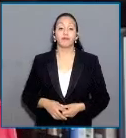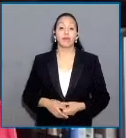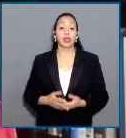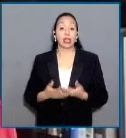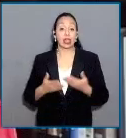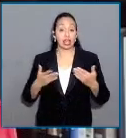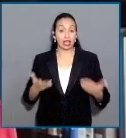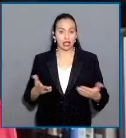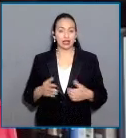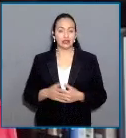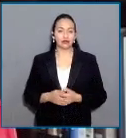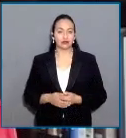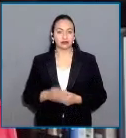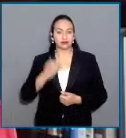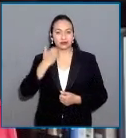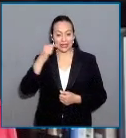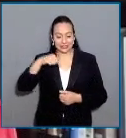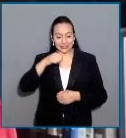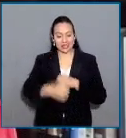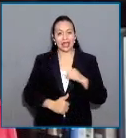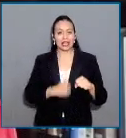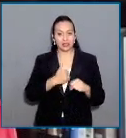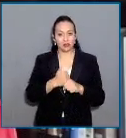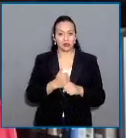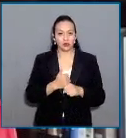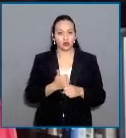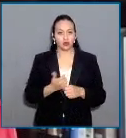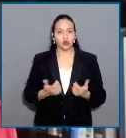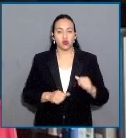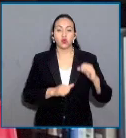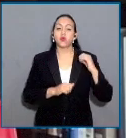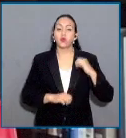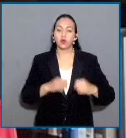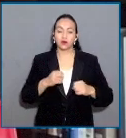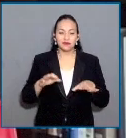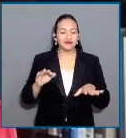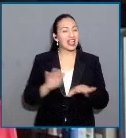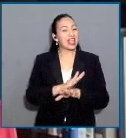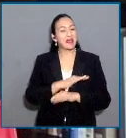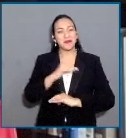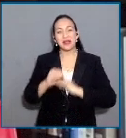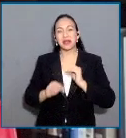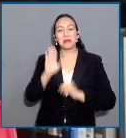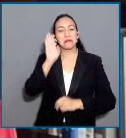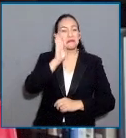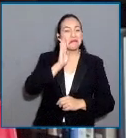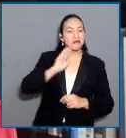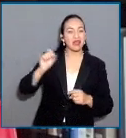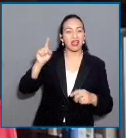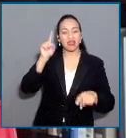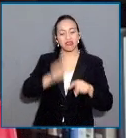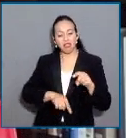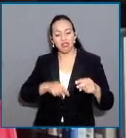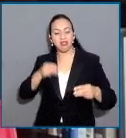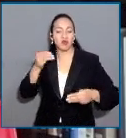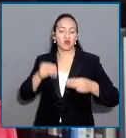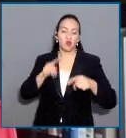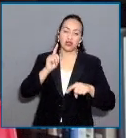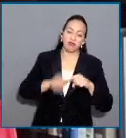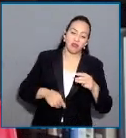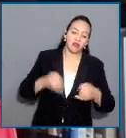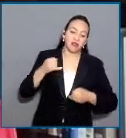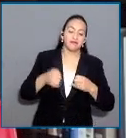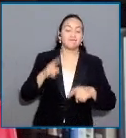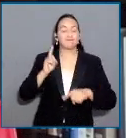que tendremos este año en el Poder Judicial será uno de esos grandes factores que no vendrá del exterior y que si no